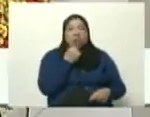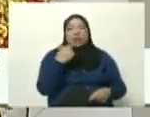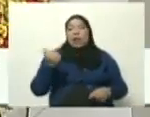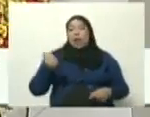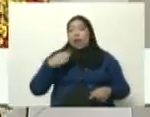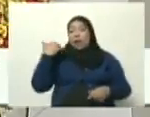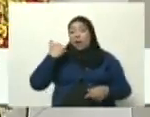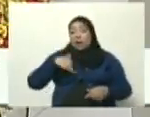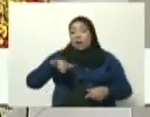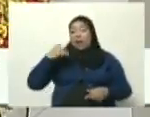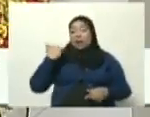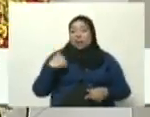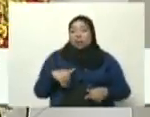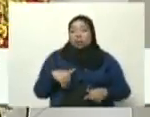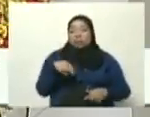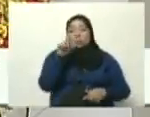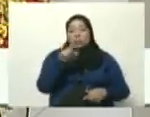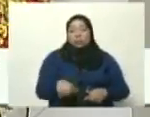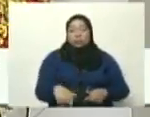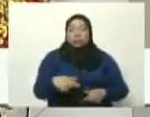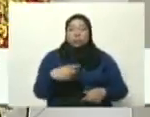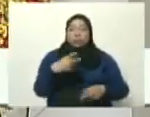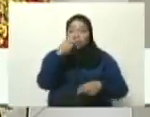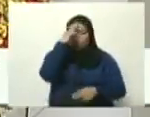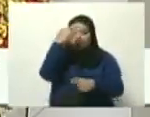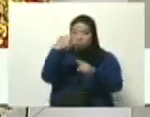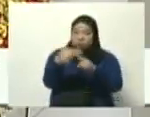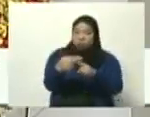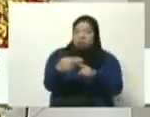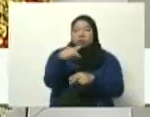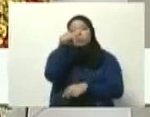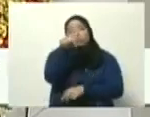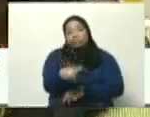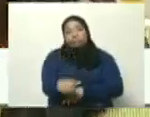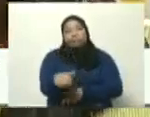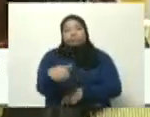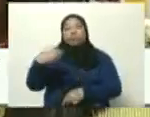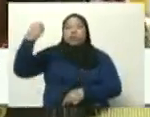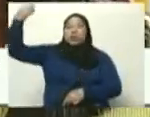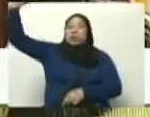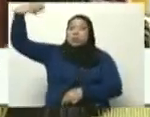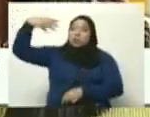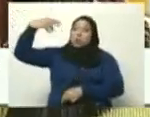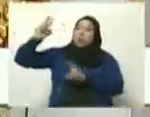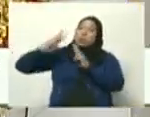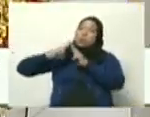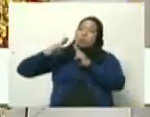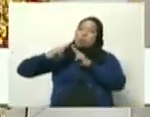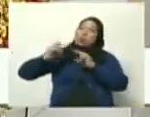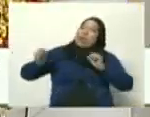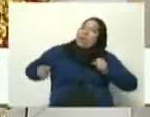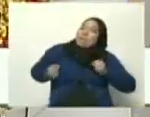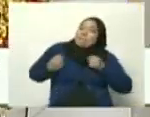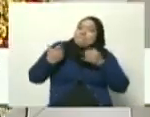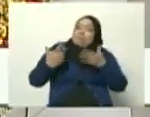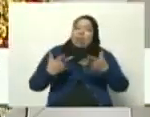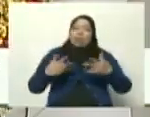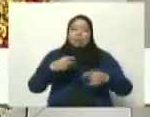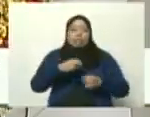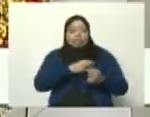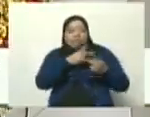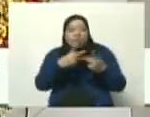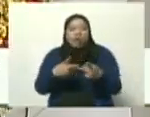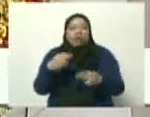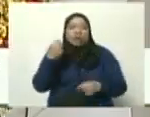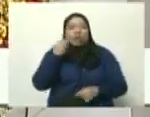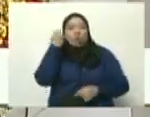argentino José de San Martín, quien la condecora con la Orden Caballeresa del Sol. Conocida por su valentía, por su capacidad